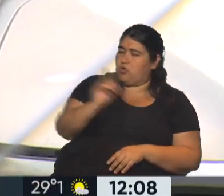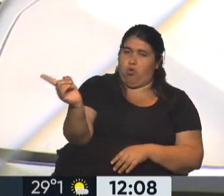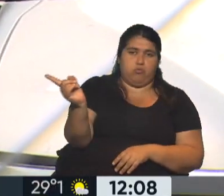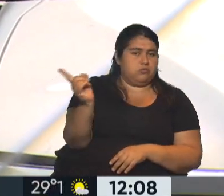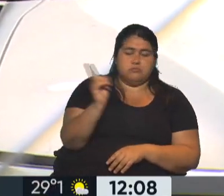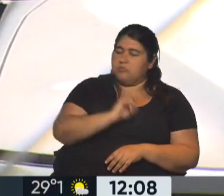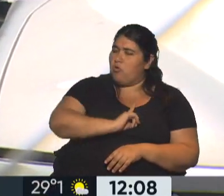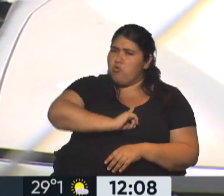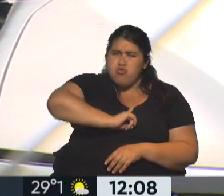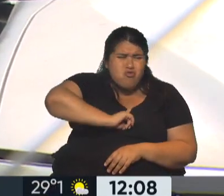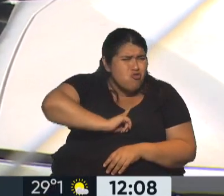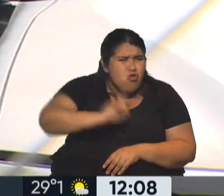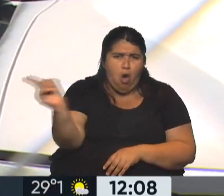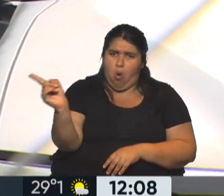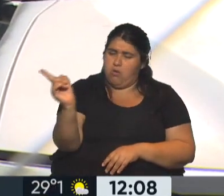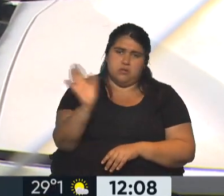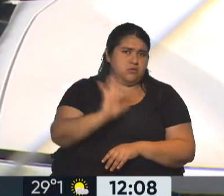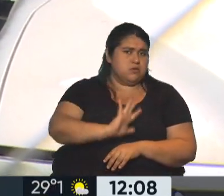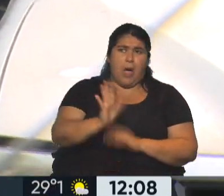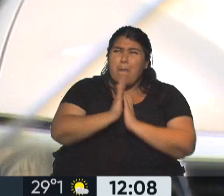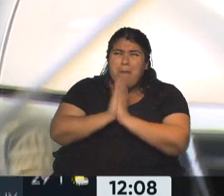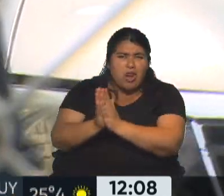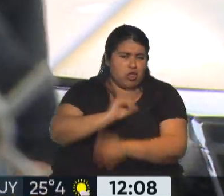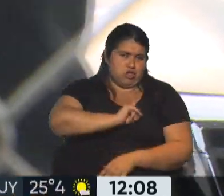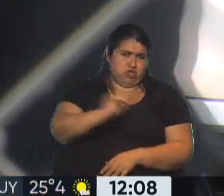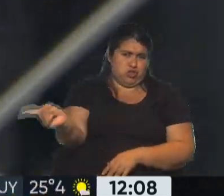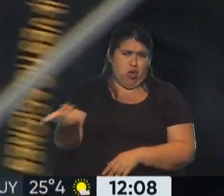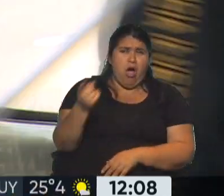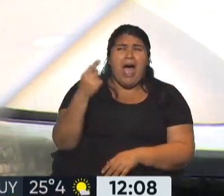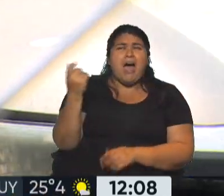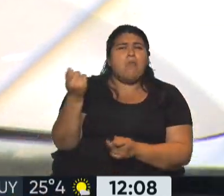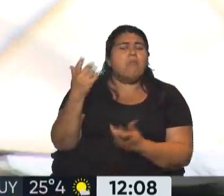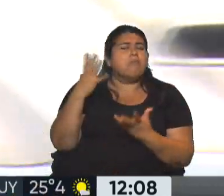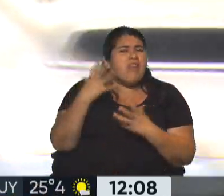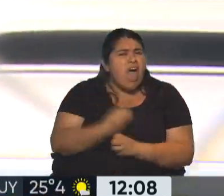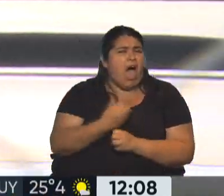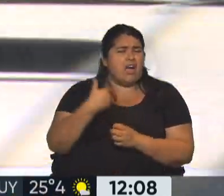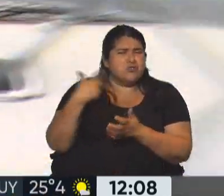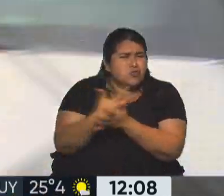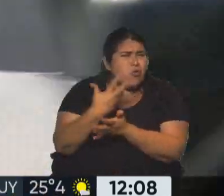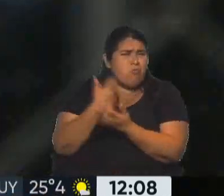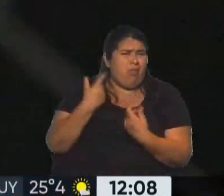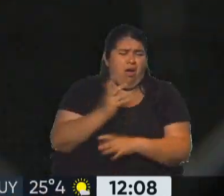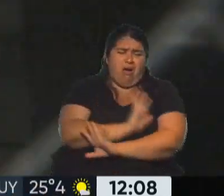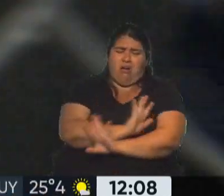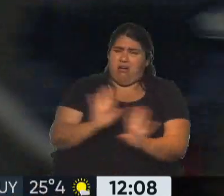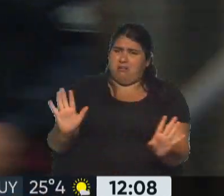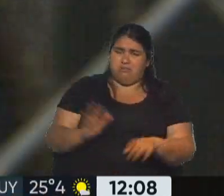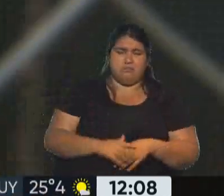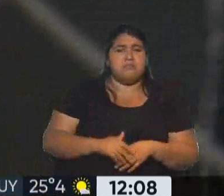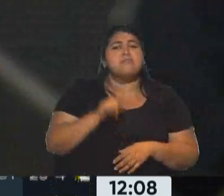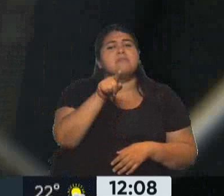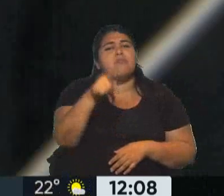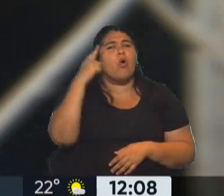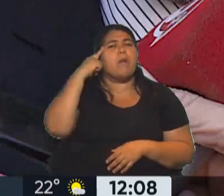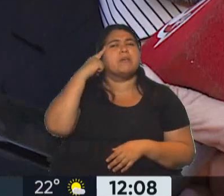No, ni por nada del mundo. No me hizo mucho daño, Martín. Mucho daño me hizo. ¿Y usted qué piensa de alguien que hace